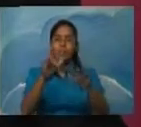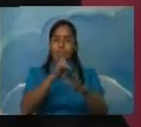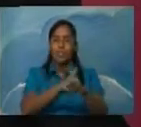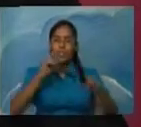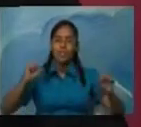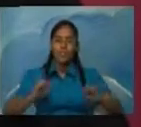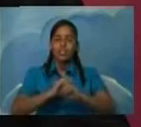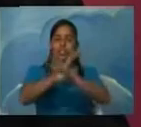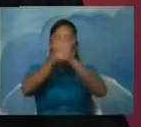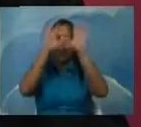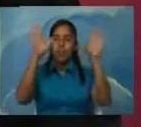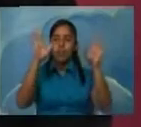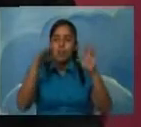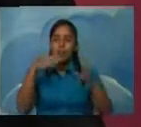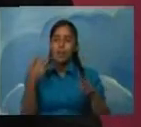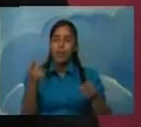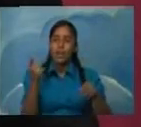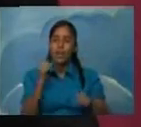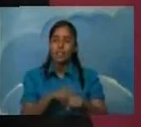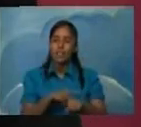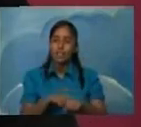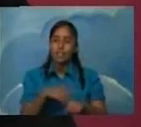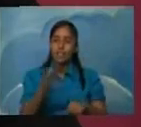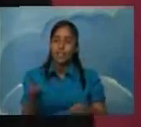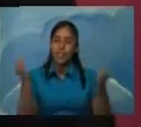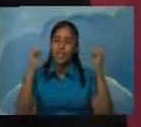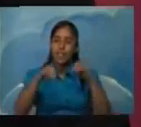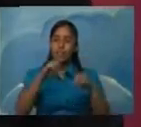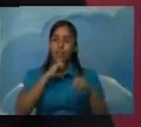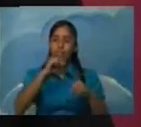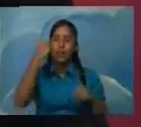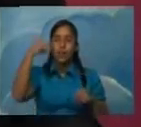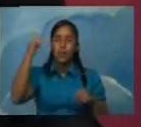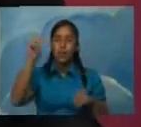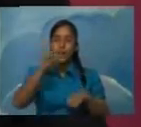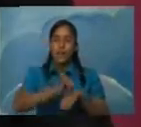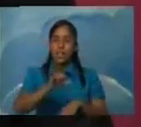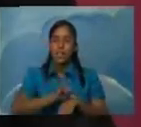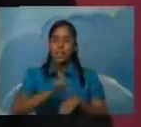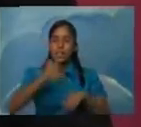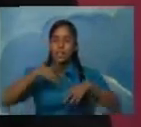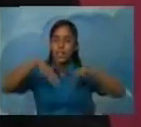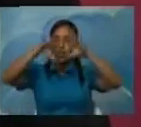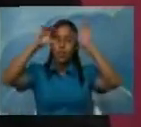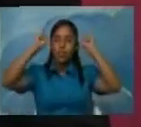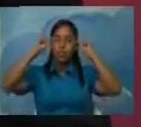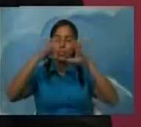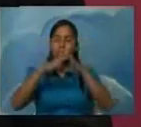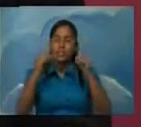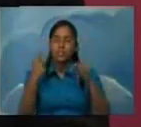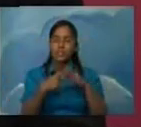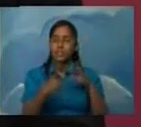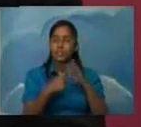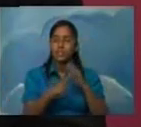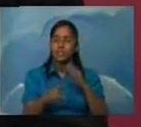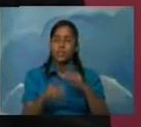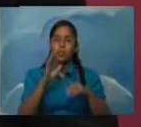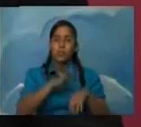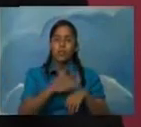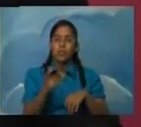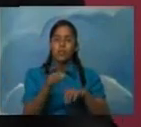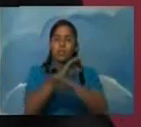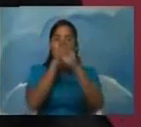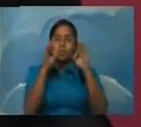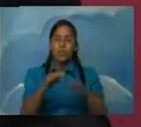mañana. Qué oportuno y qué adecuado es para la iglesia comprender estas cosas, porque de esa manera Dios